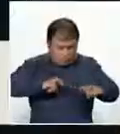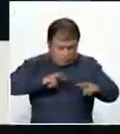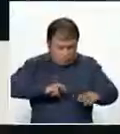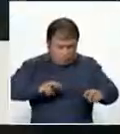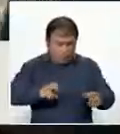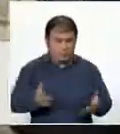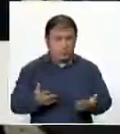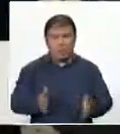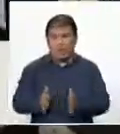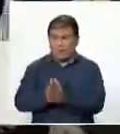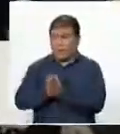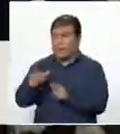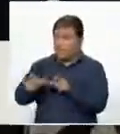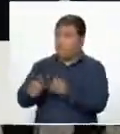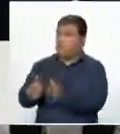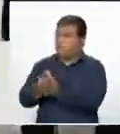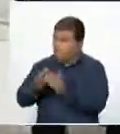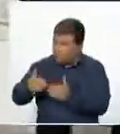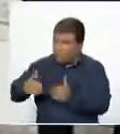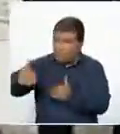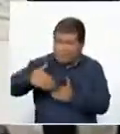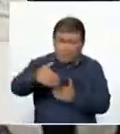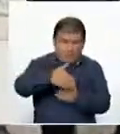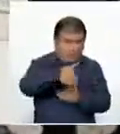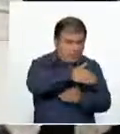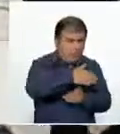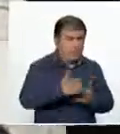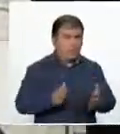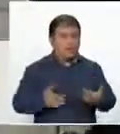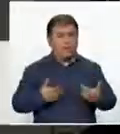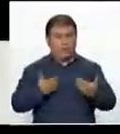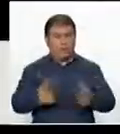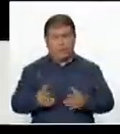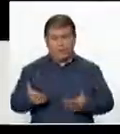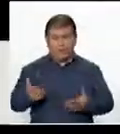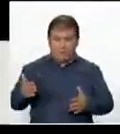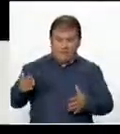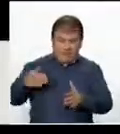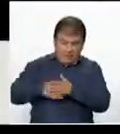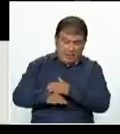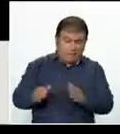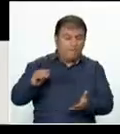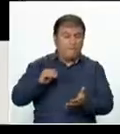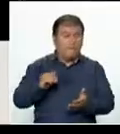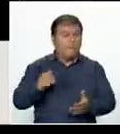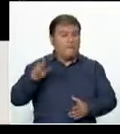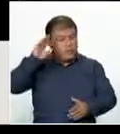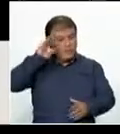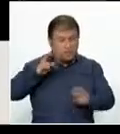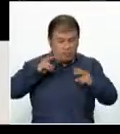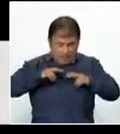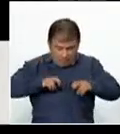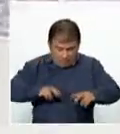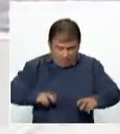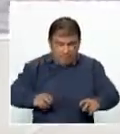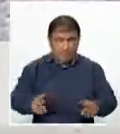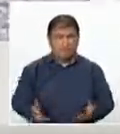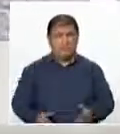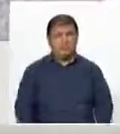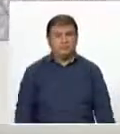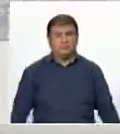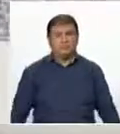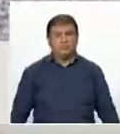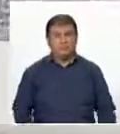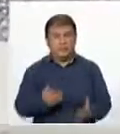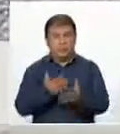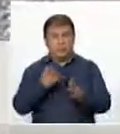ahora le piden a la gente que por favor se aleje un poco para que puedan pasar más de las autoridades que tienen que intervenir en este caso.